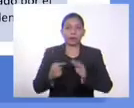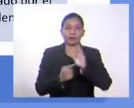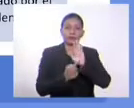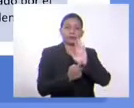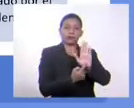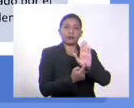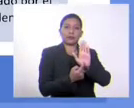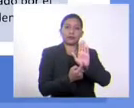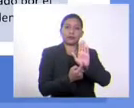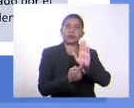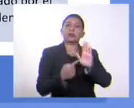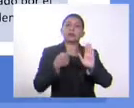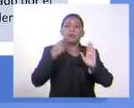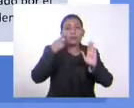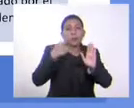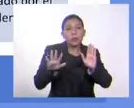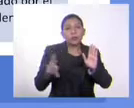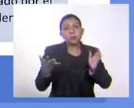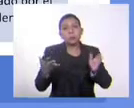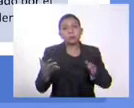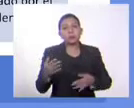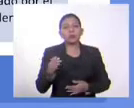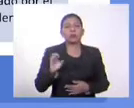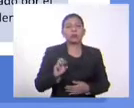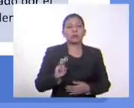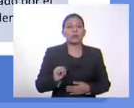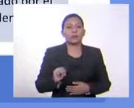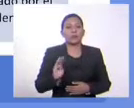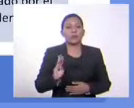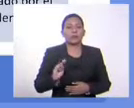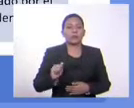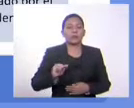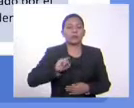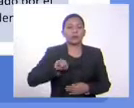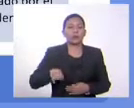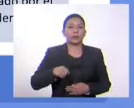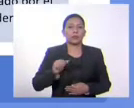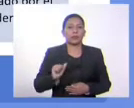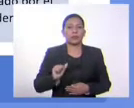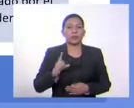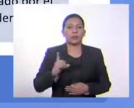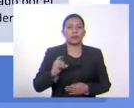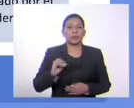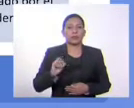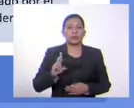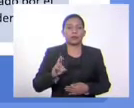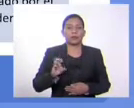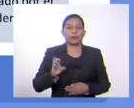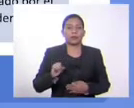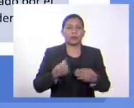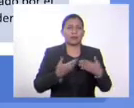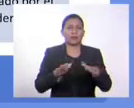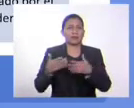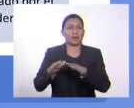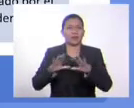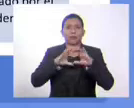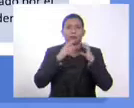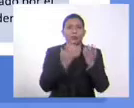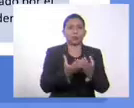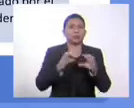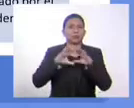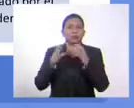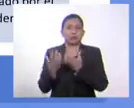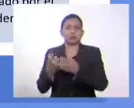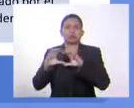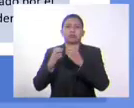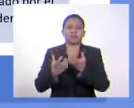en diferentes partes del mundo, y de igual manera muchos países tienen una embajada en El Salvador, y que se hace